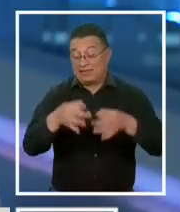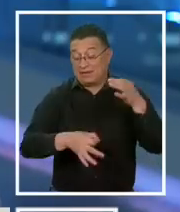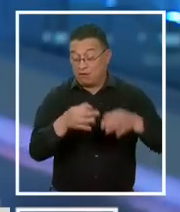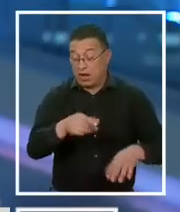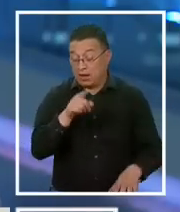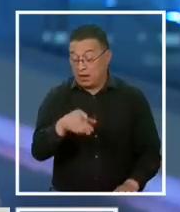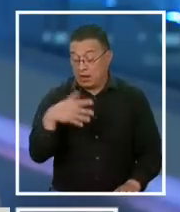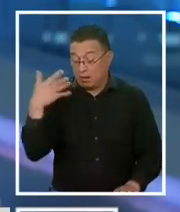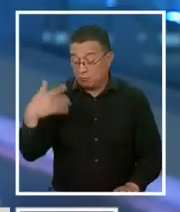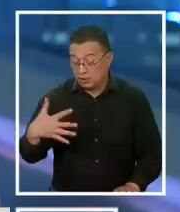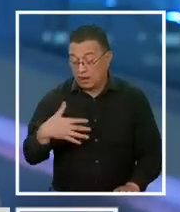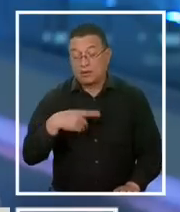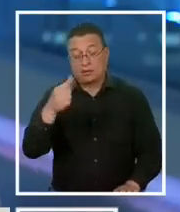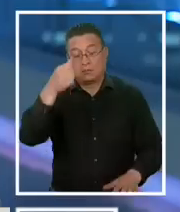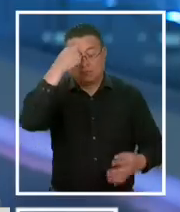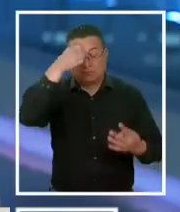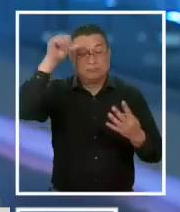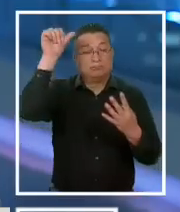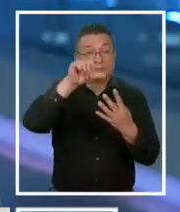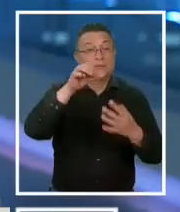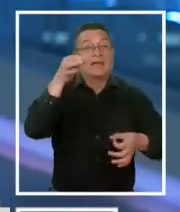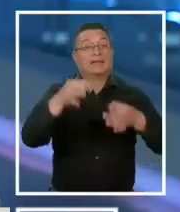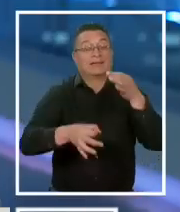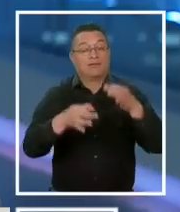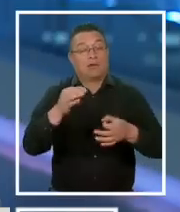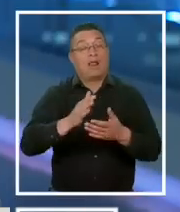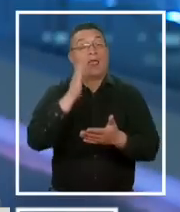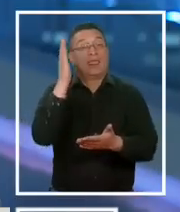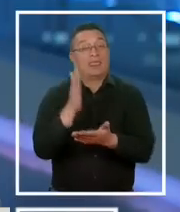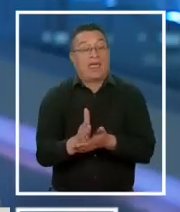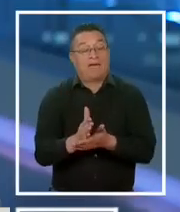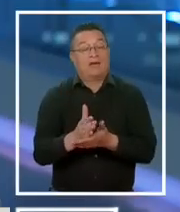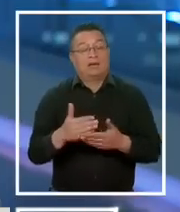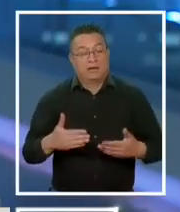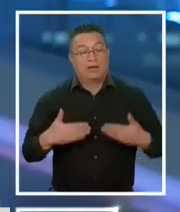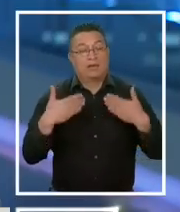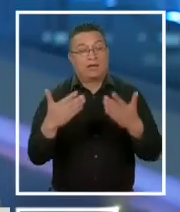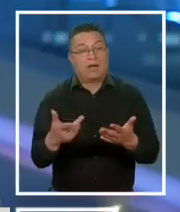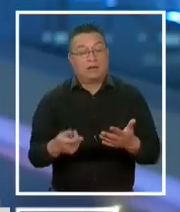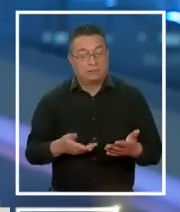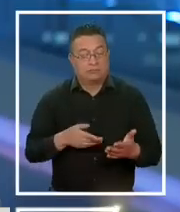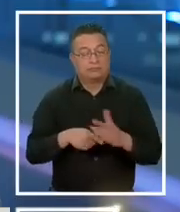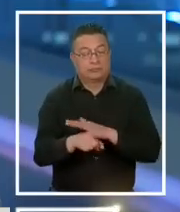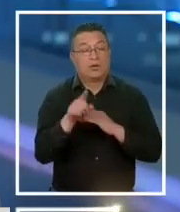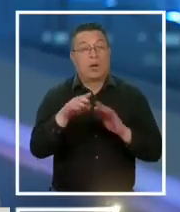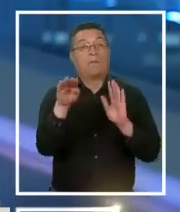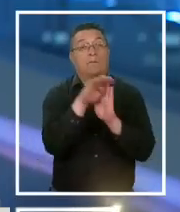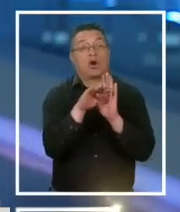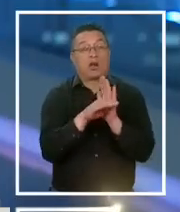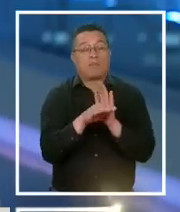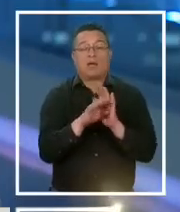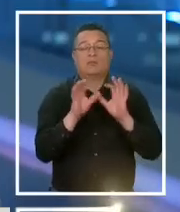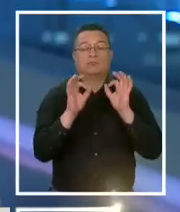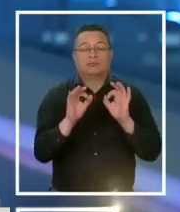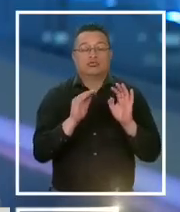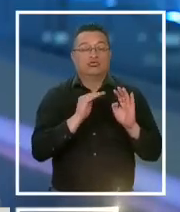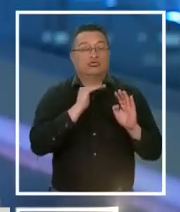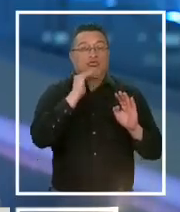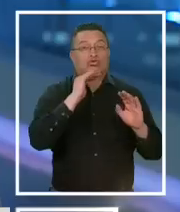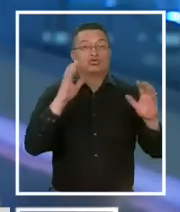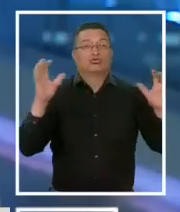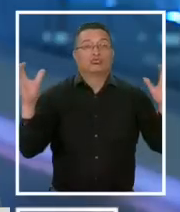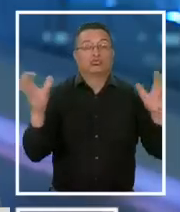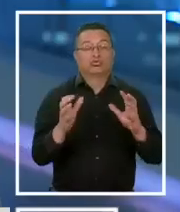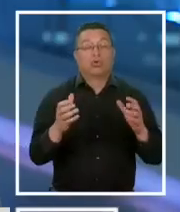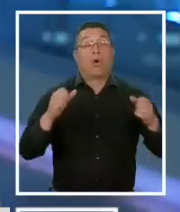Más allá de la sanción lo que ese tribunal debiera ser es generar una intervención a través de los programas lo suficientemente contundente